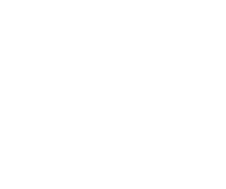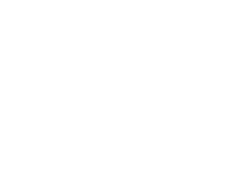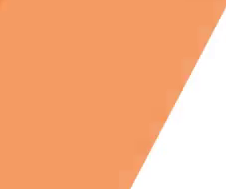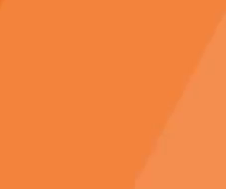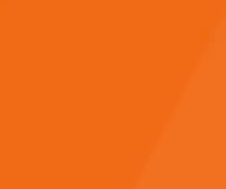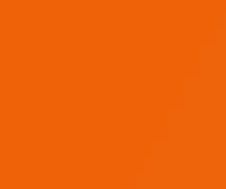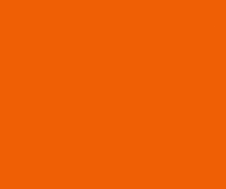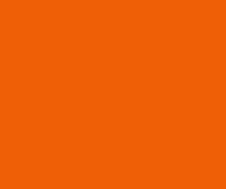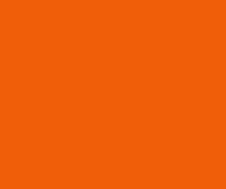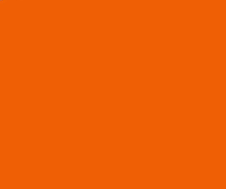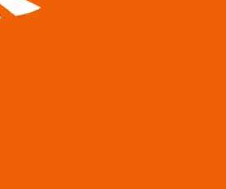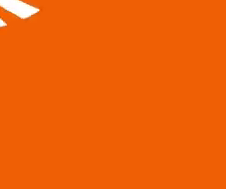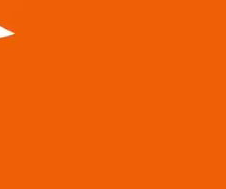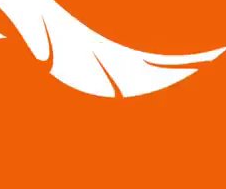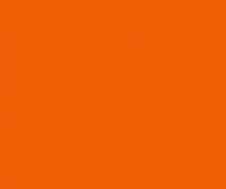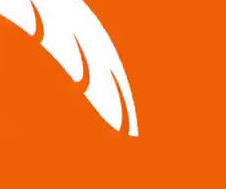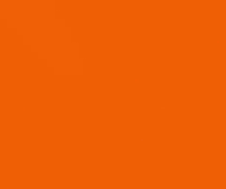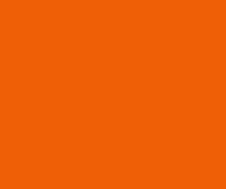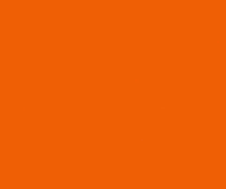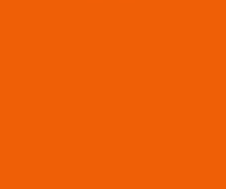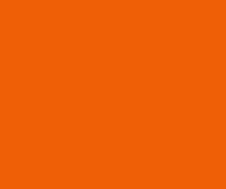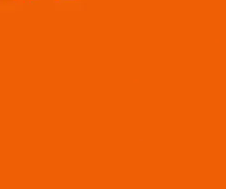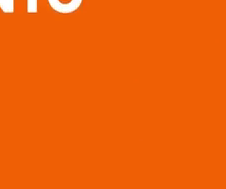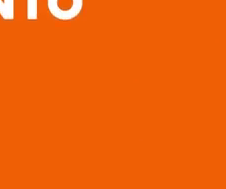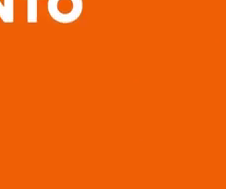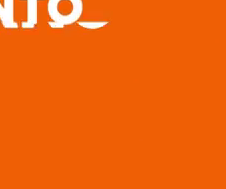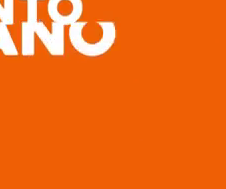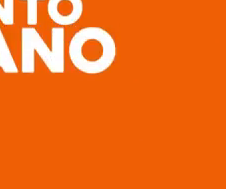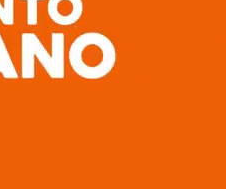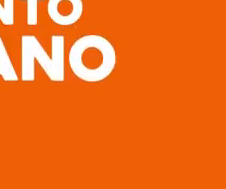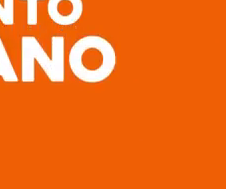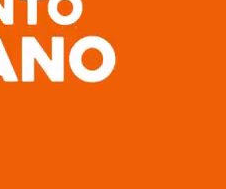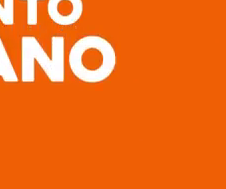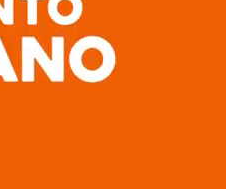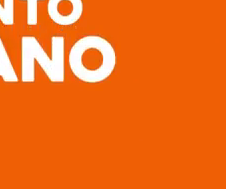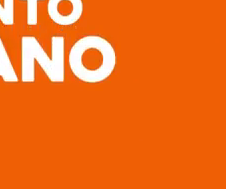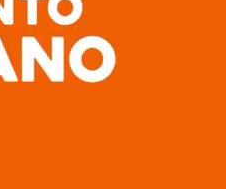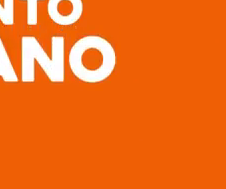Movimiento Ciudadano.